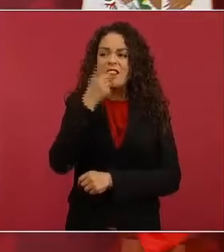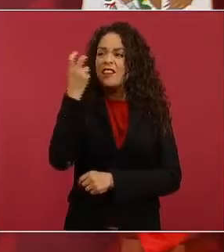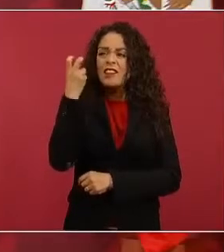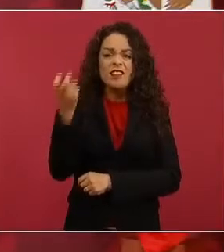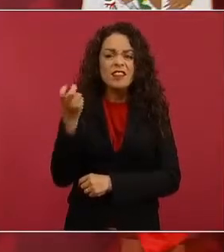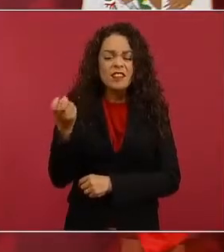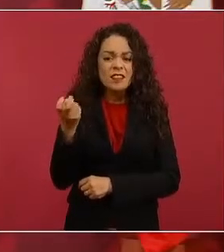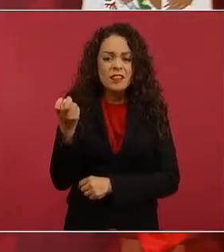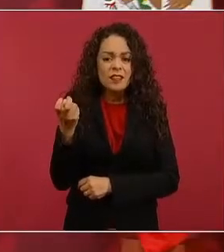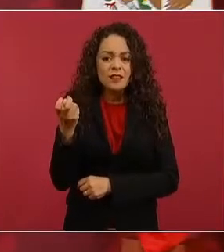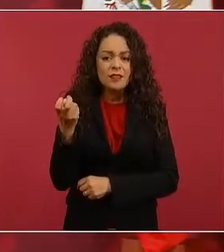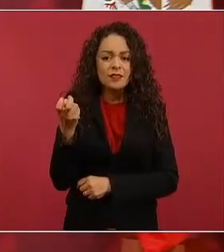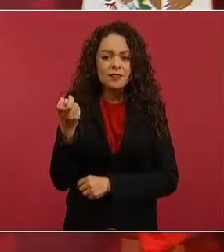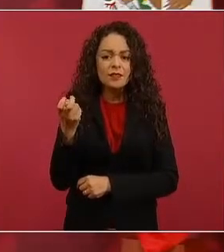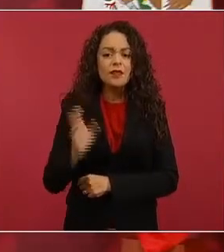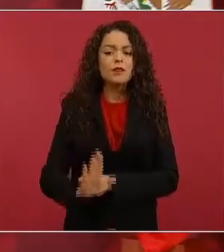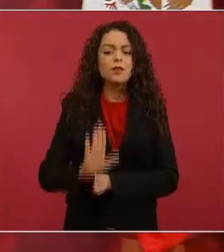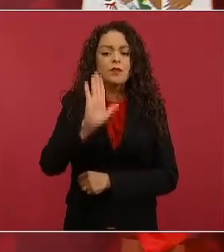modelo